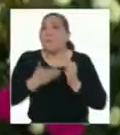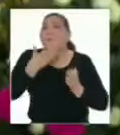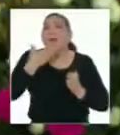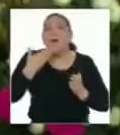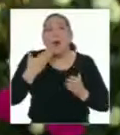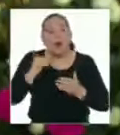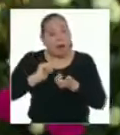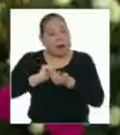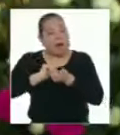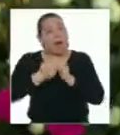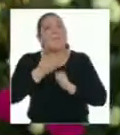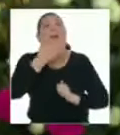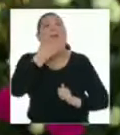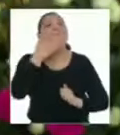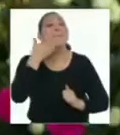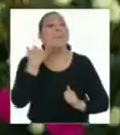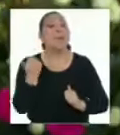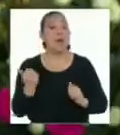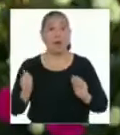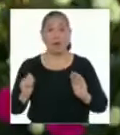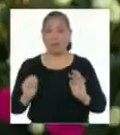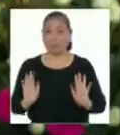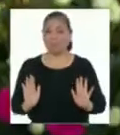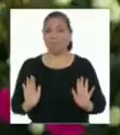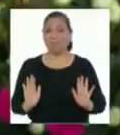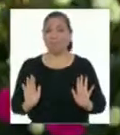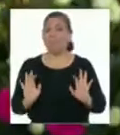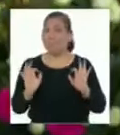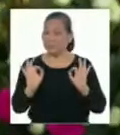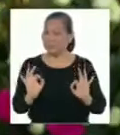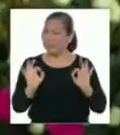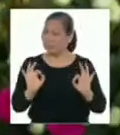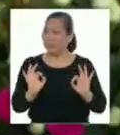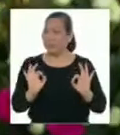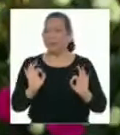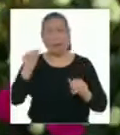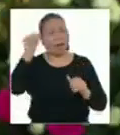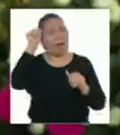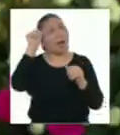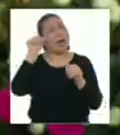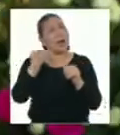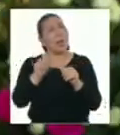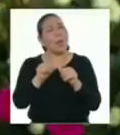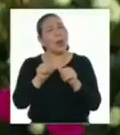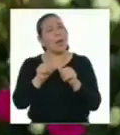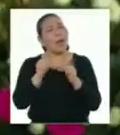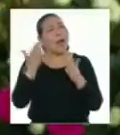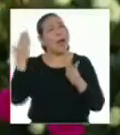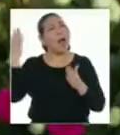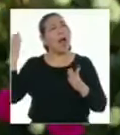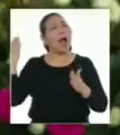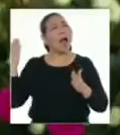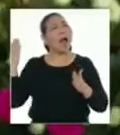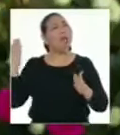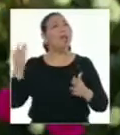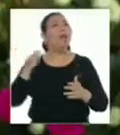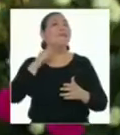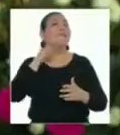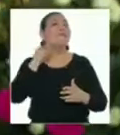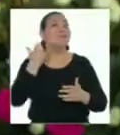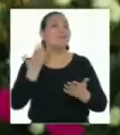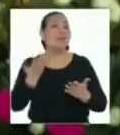mejor. Para nuestro caso, siempre hemos recordado, desde nuestra vida sacerdotal